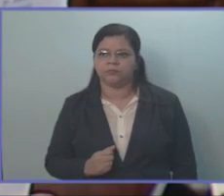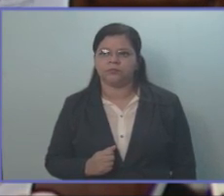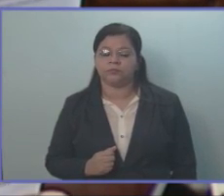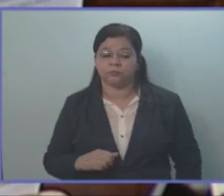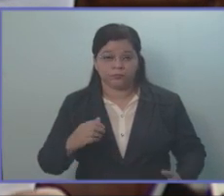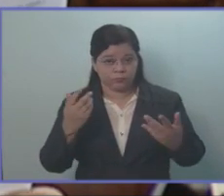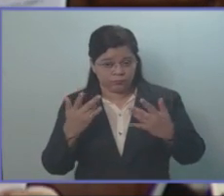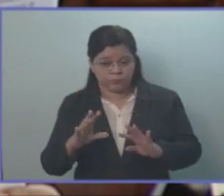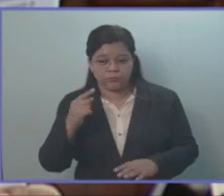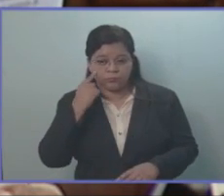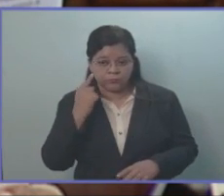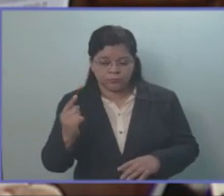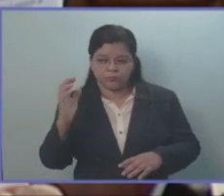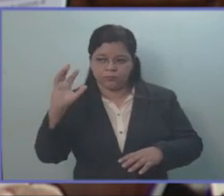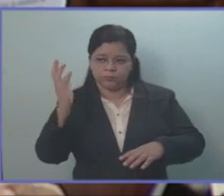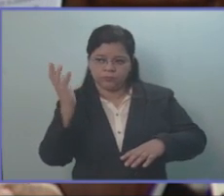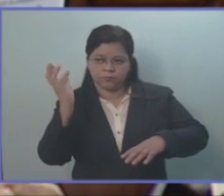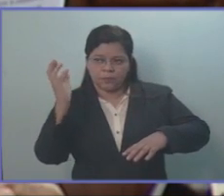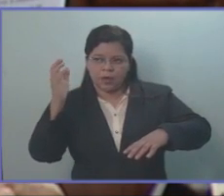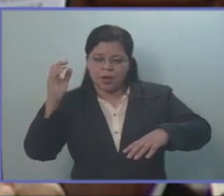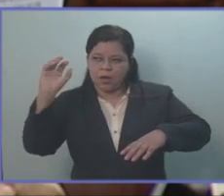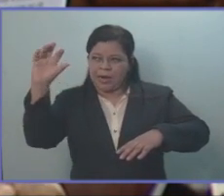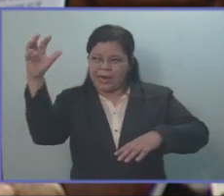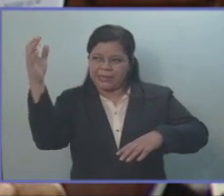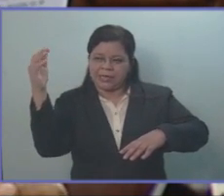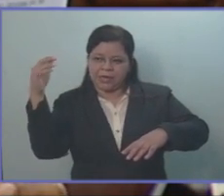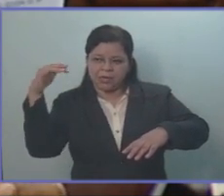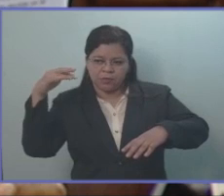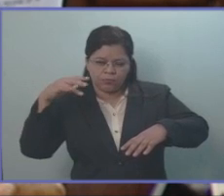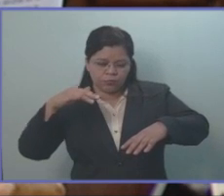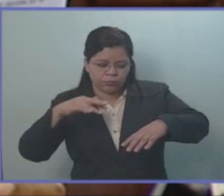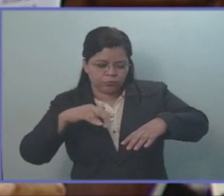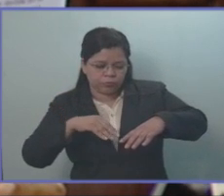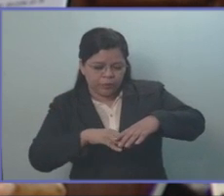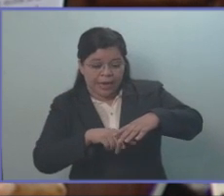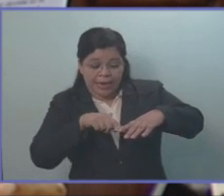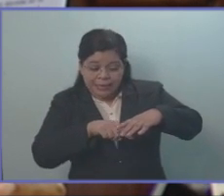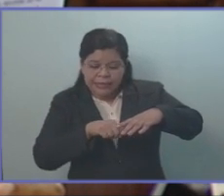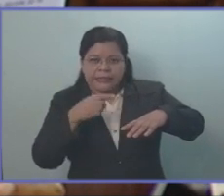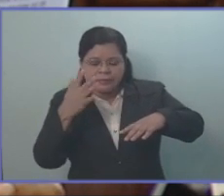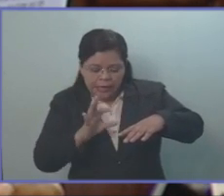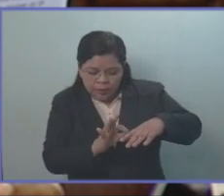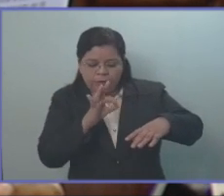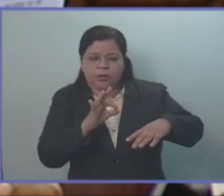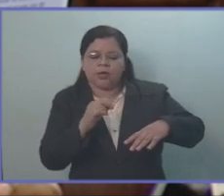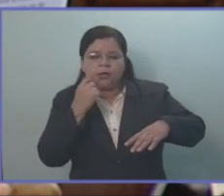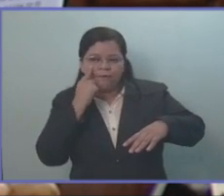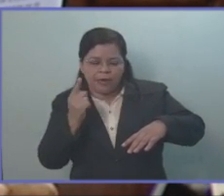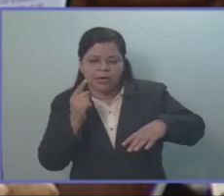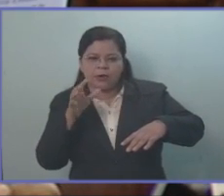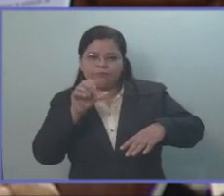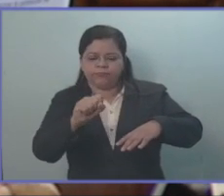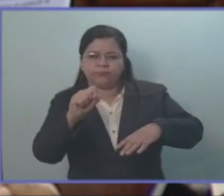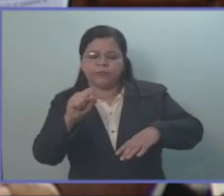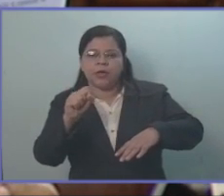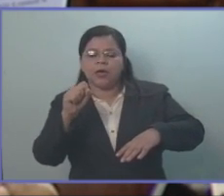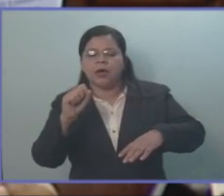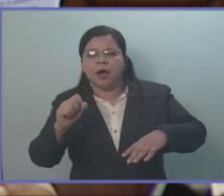Detectada la señal dentro del centro y su origen, si se trata de un operador de redes comerciales de